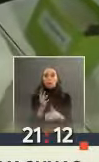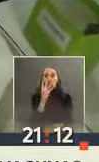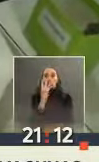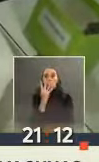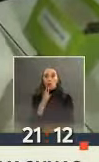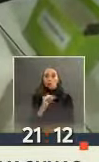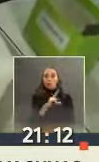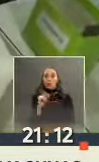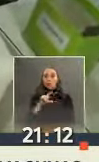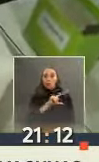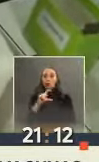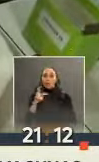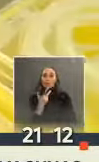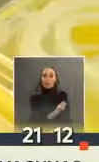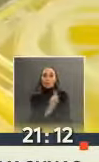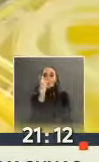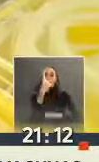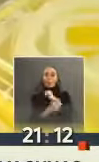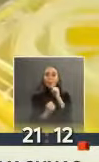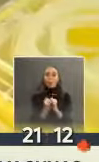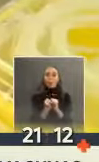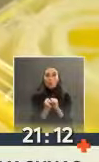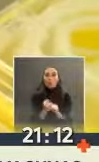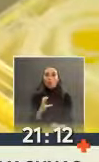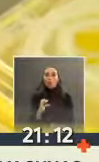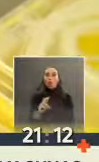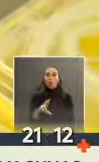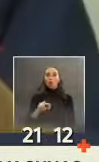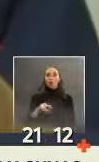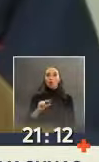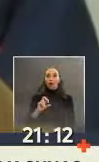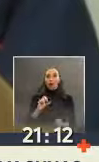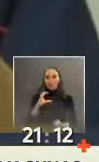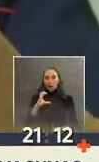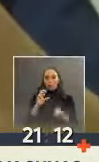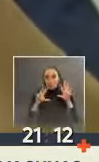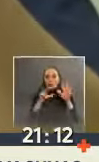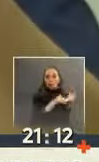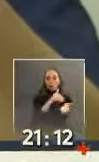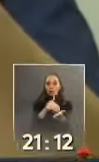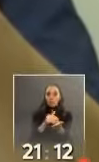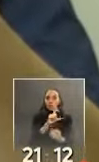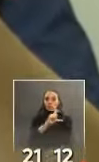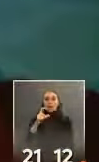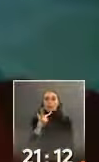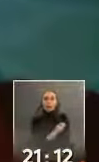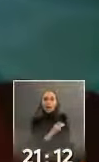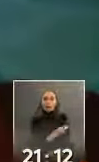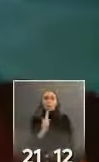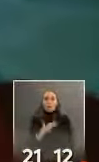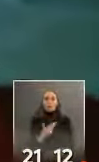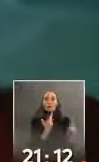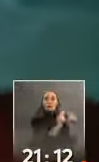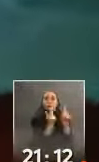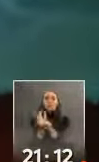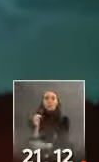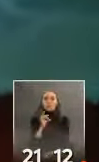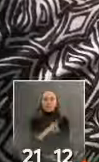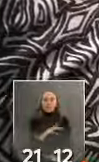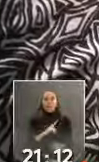dosis de CoronaVac por año y que ha entregado 18 millones de vacunas a nivel nacional, podría ser el pie inicial